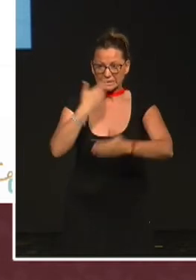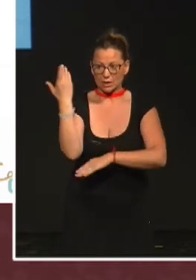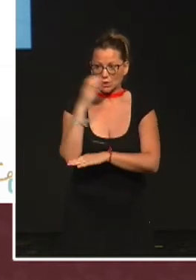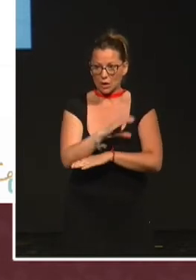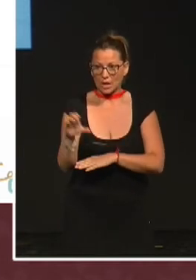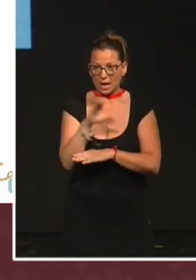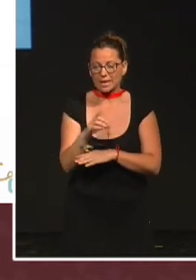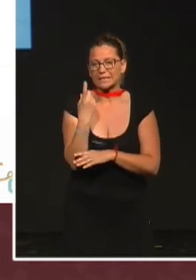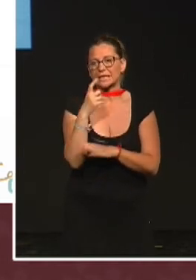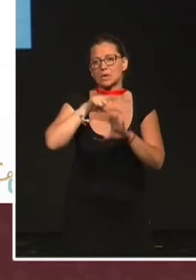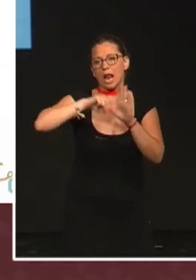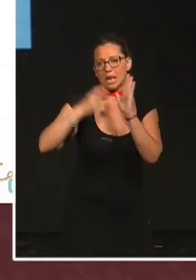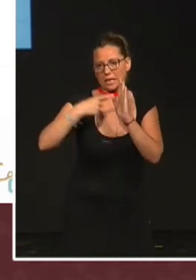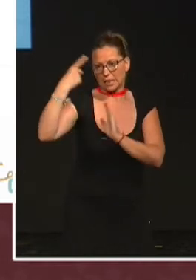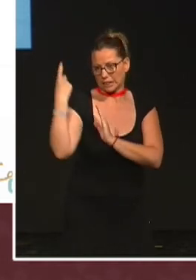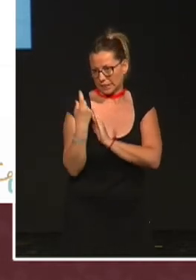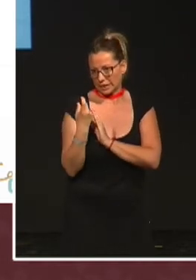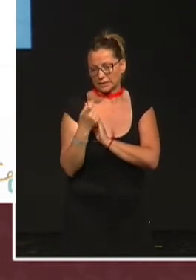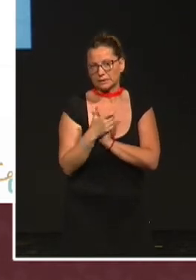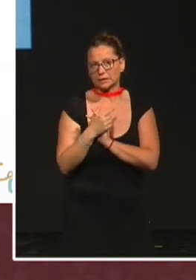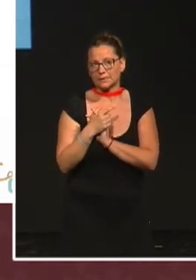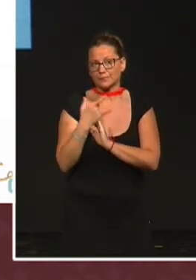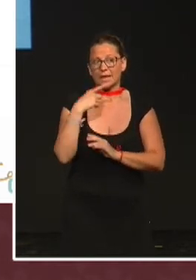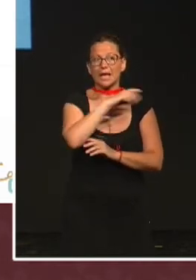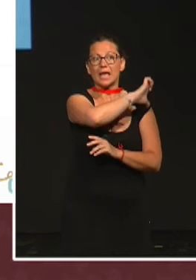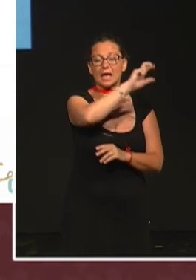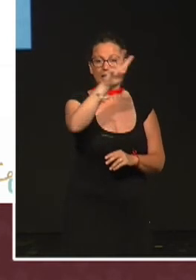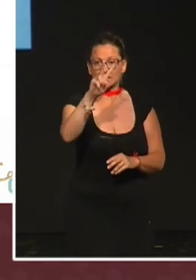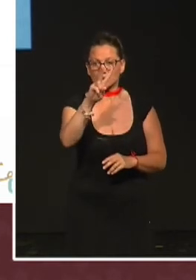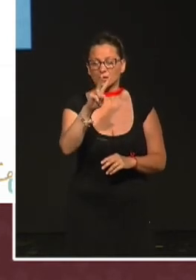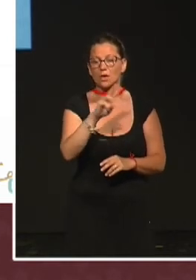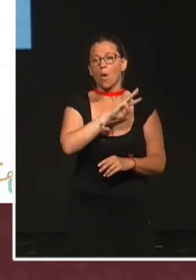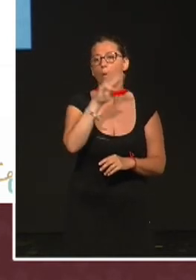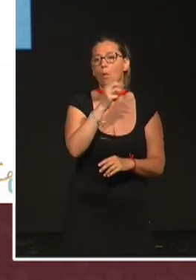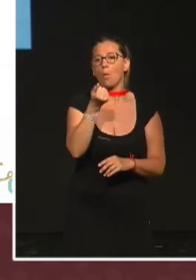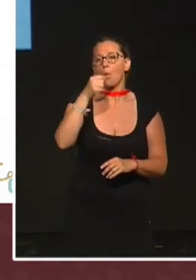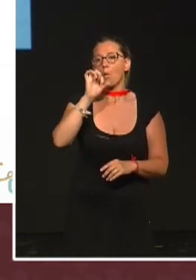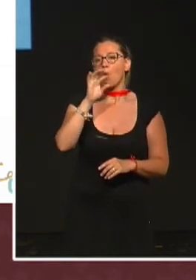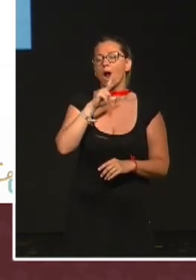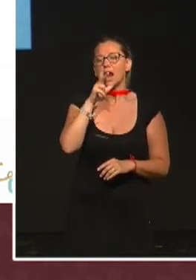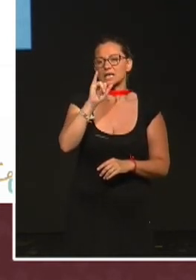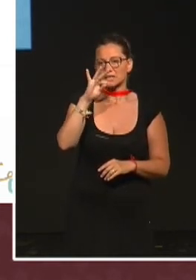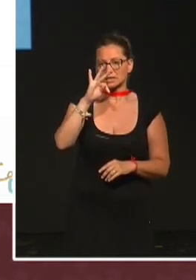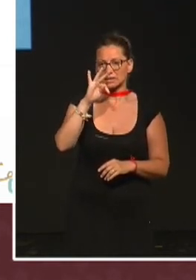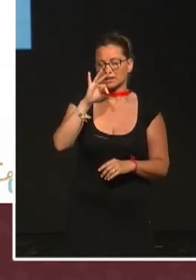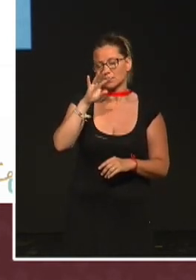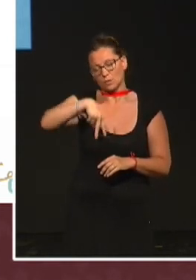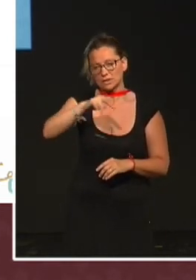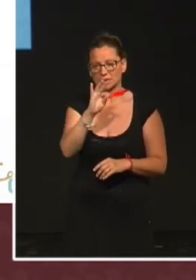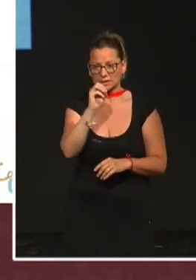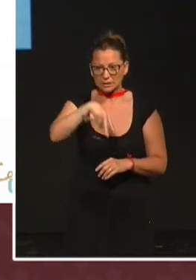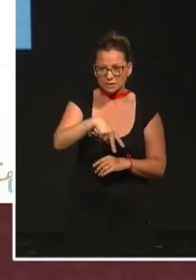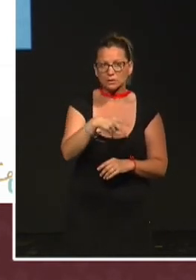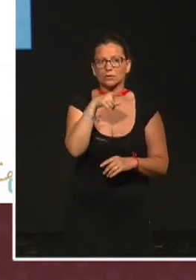una legislación que lo apruebe. En Estados Unidos, el estado de Washington fue el primero que aprobó, hizo leyes para